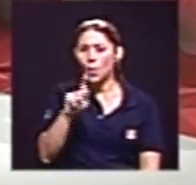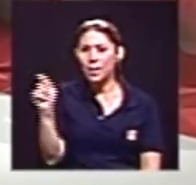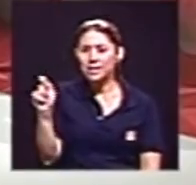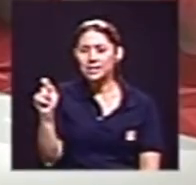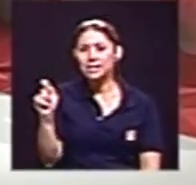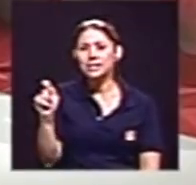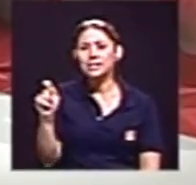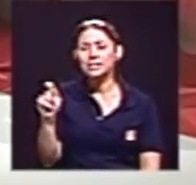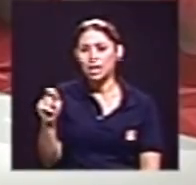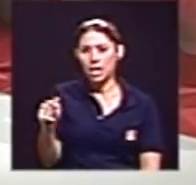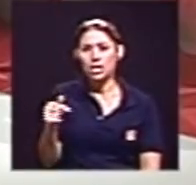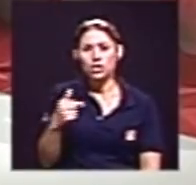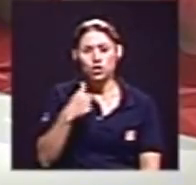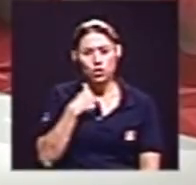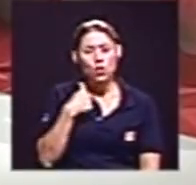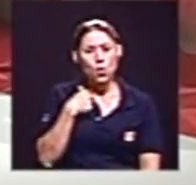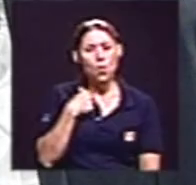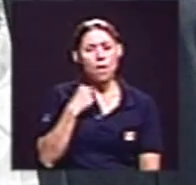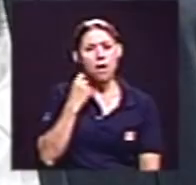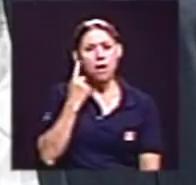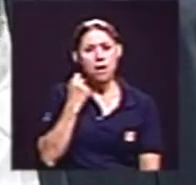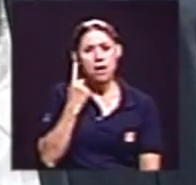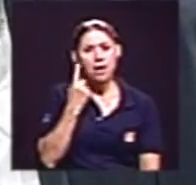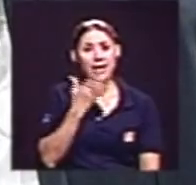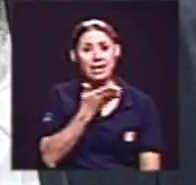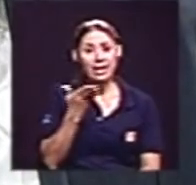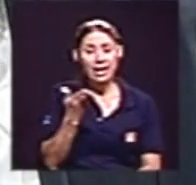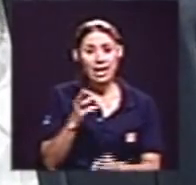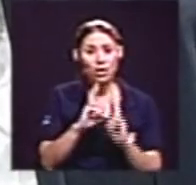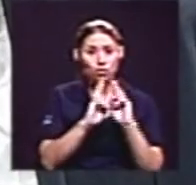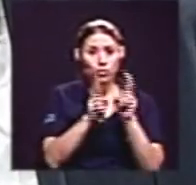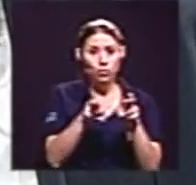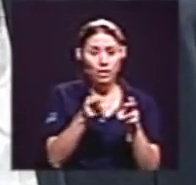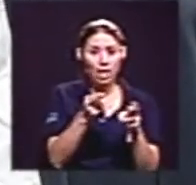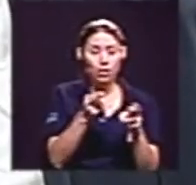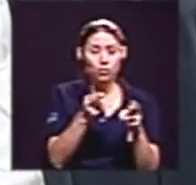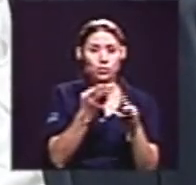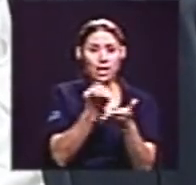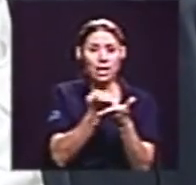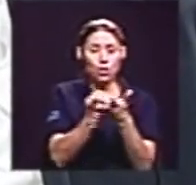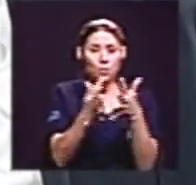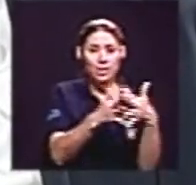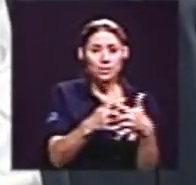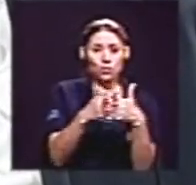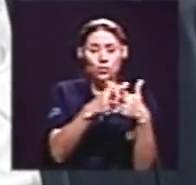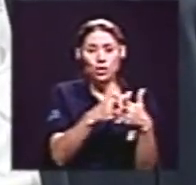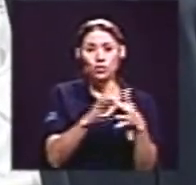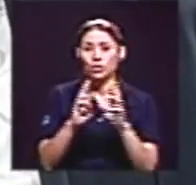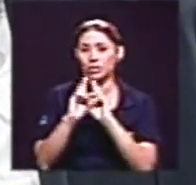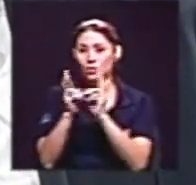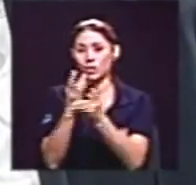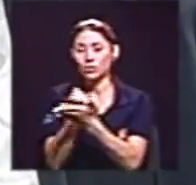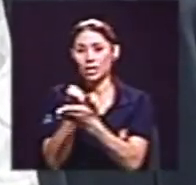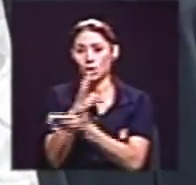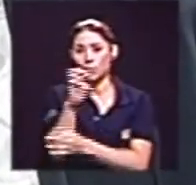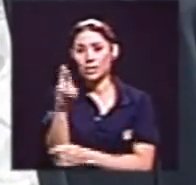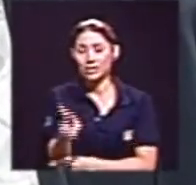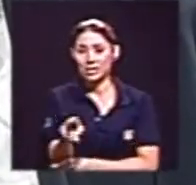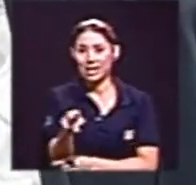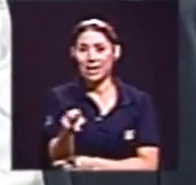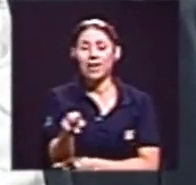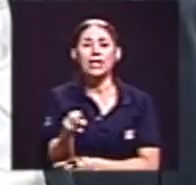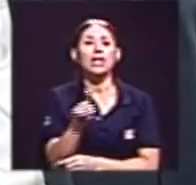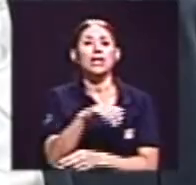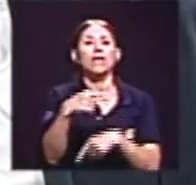yo tenía la percepción de que los resultados tanto en la economía de Estados Unidos como la de Costa Rica iban a ser bastante peores de lo